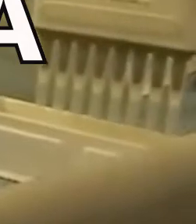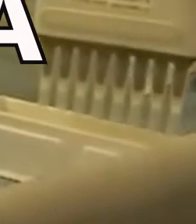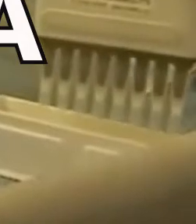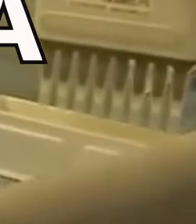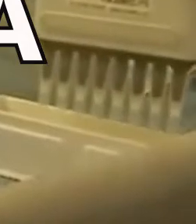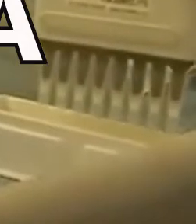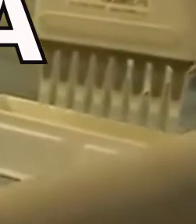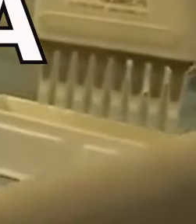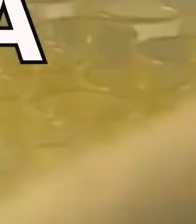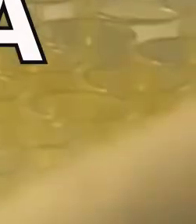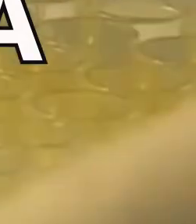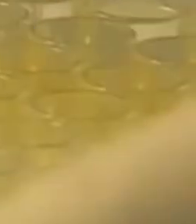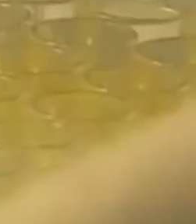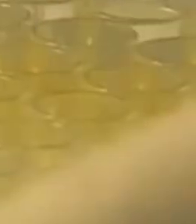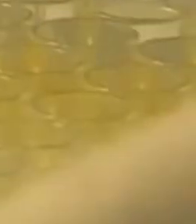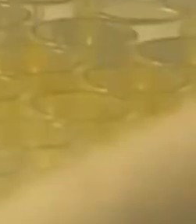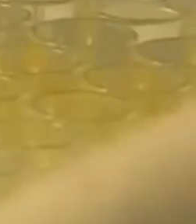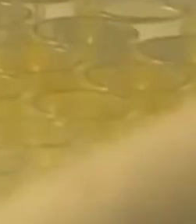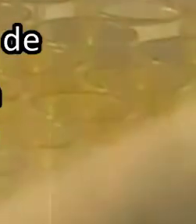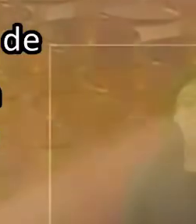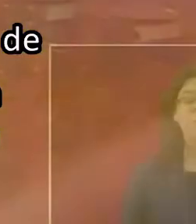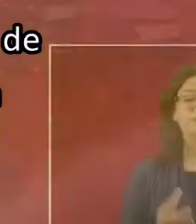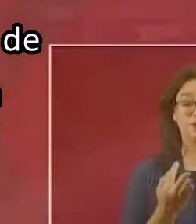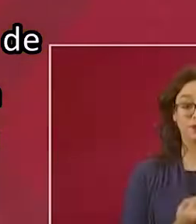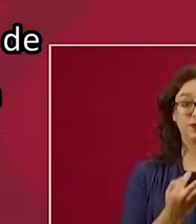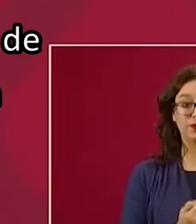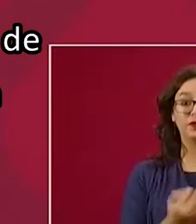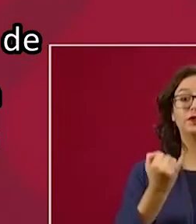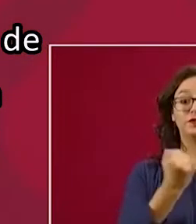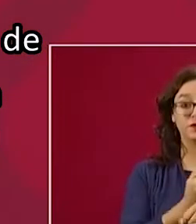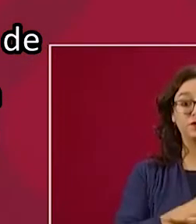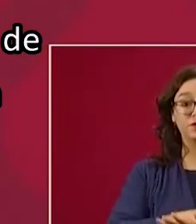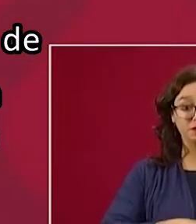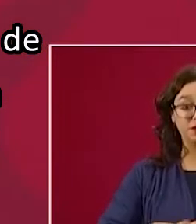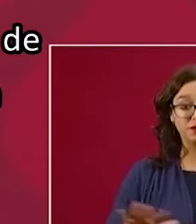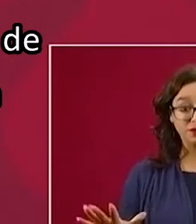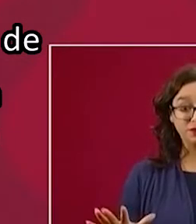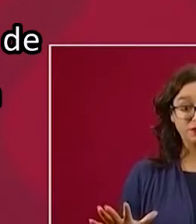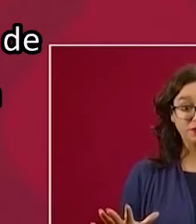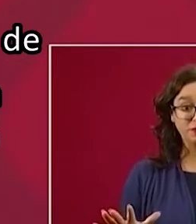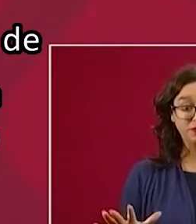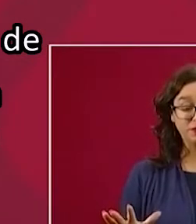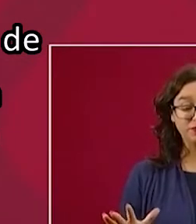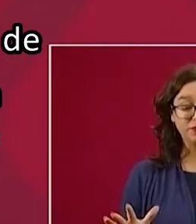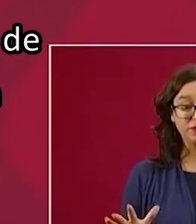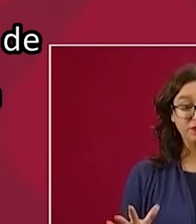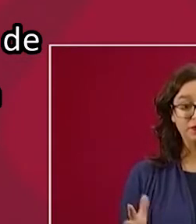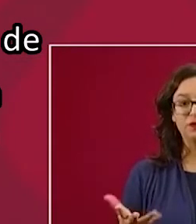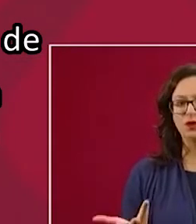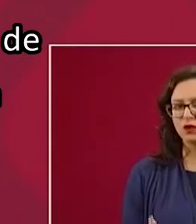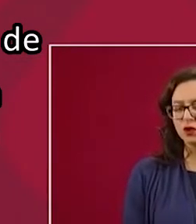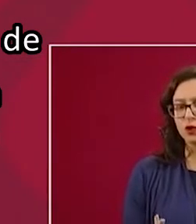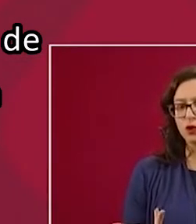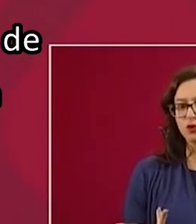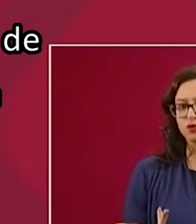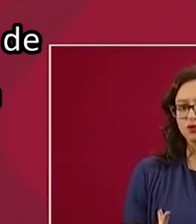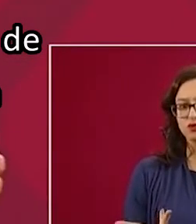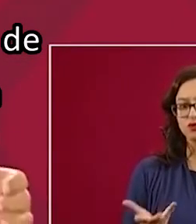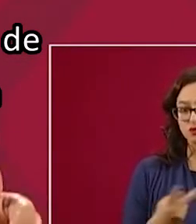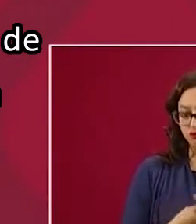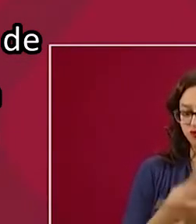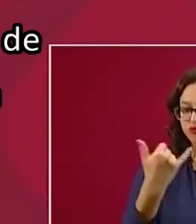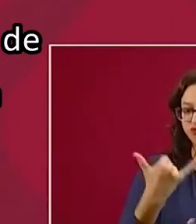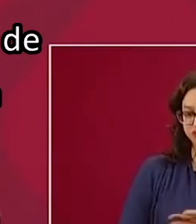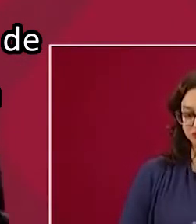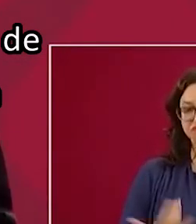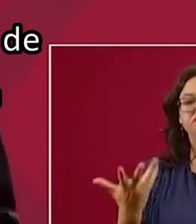Desde la mañanera, el presidente Andrés Manuel López Obrador dijo que es una muy buena noticia que México, a través de la Fundación Carlos Slim,